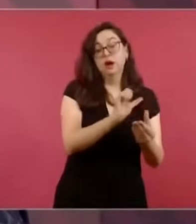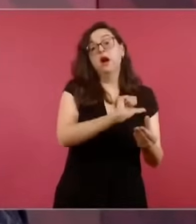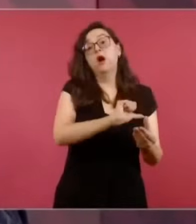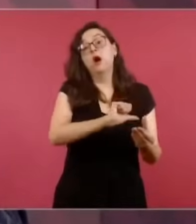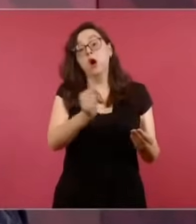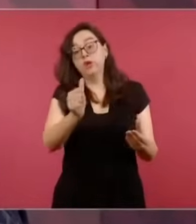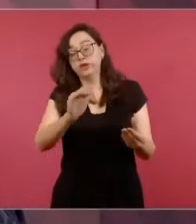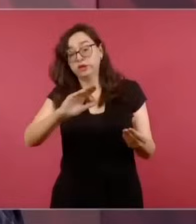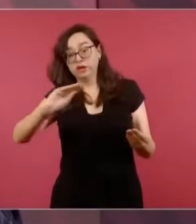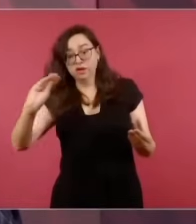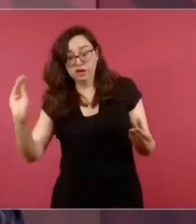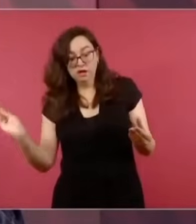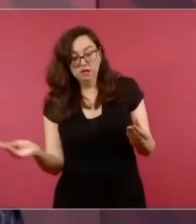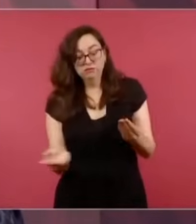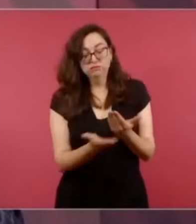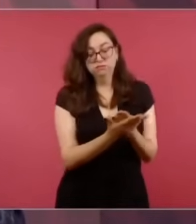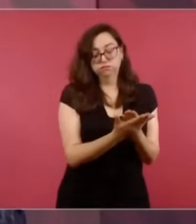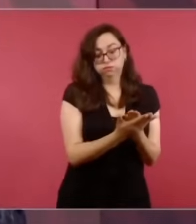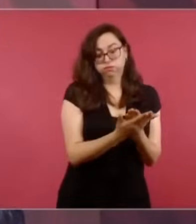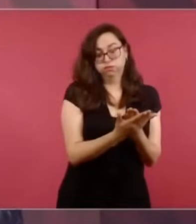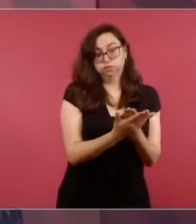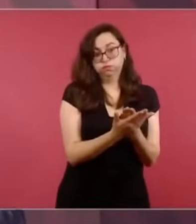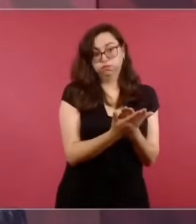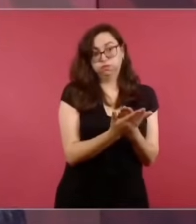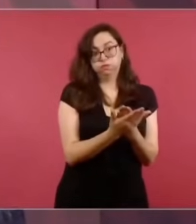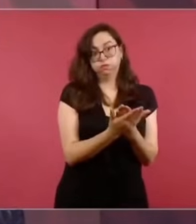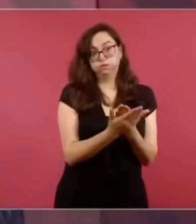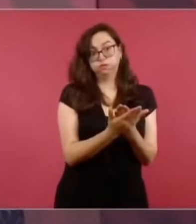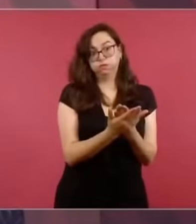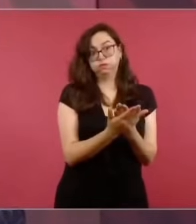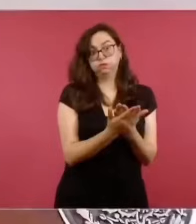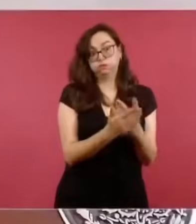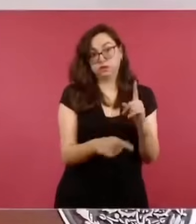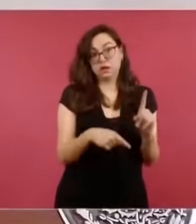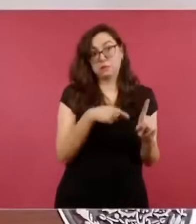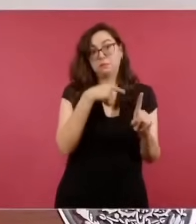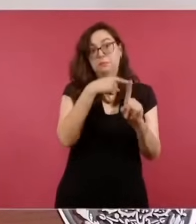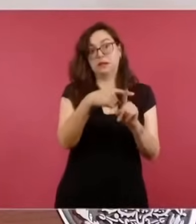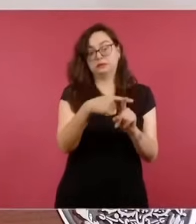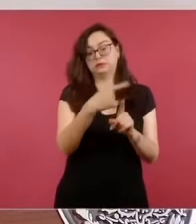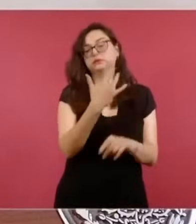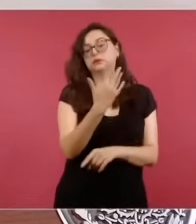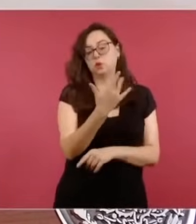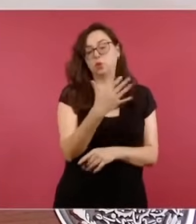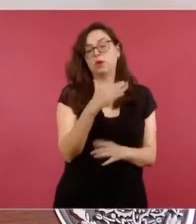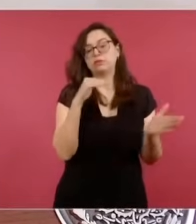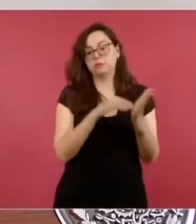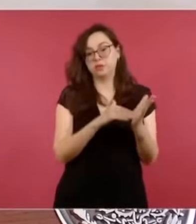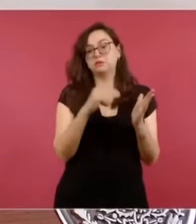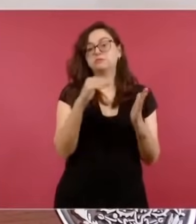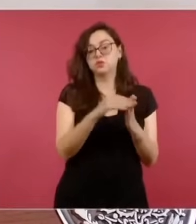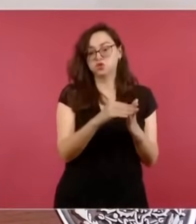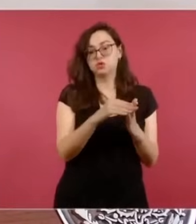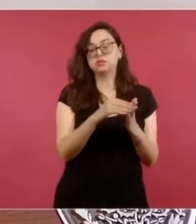que lleva a cerca de 50,000 millones.